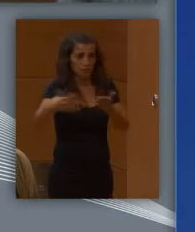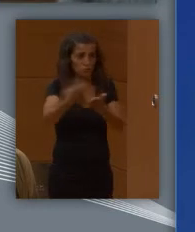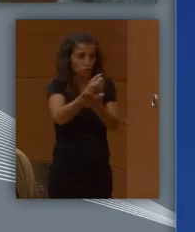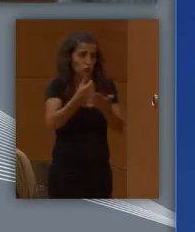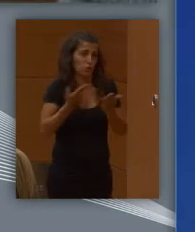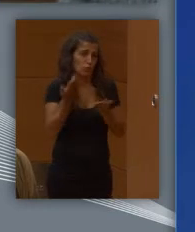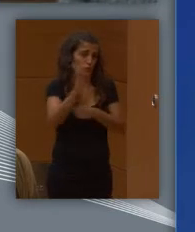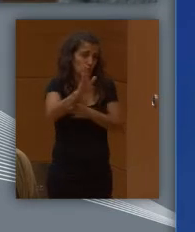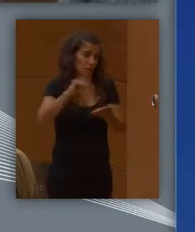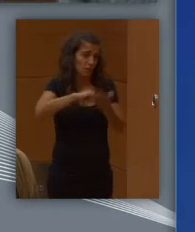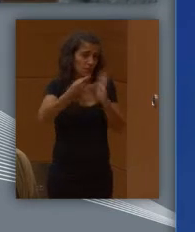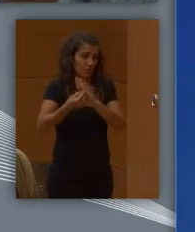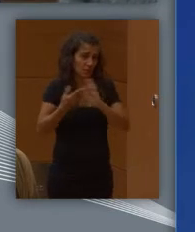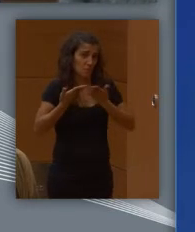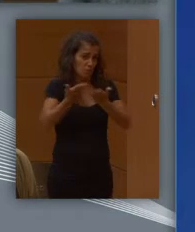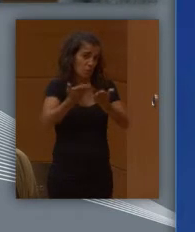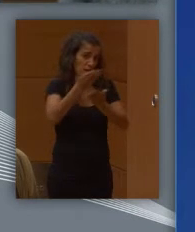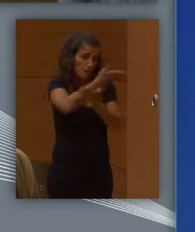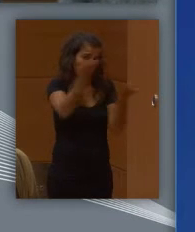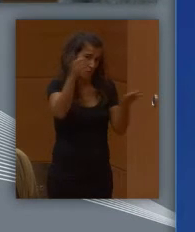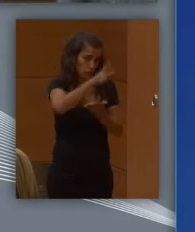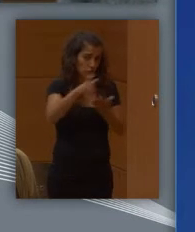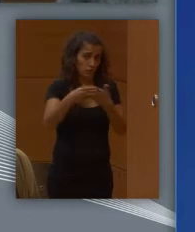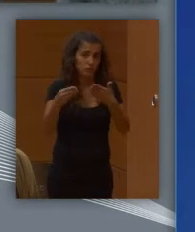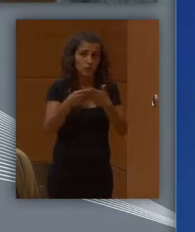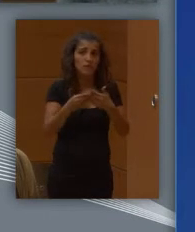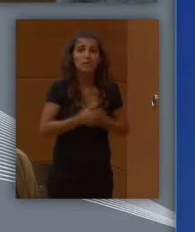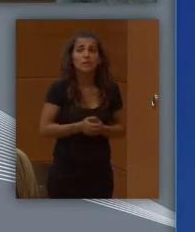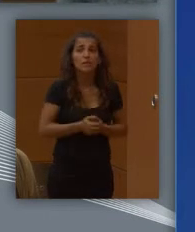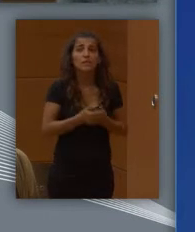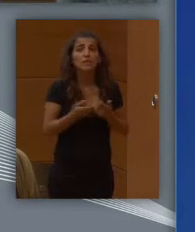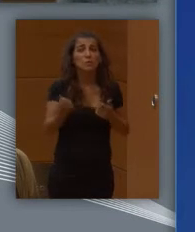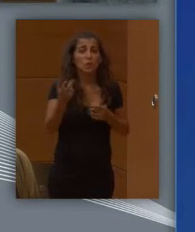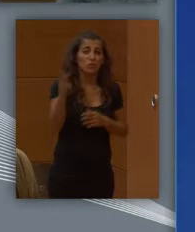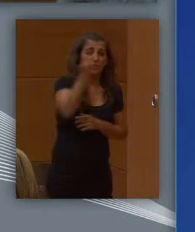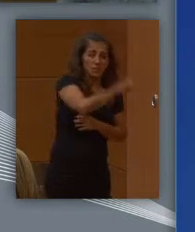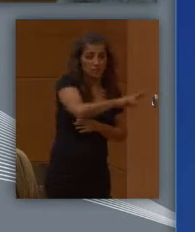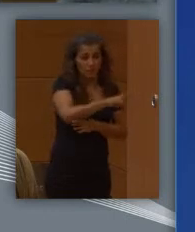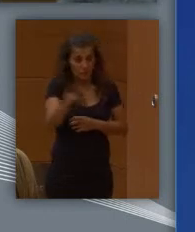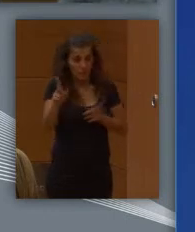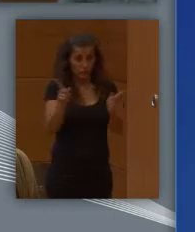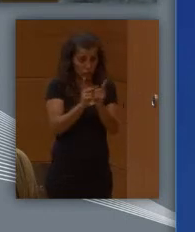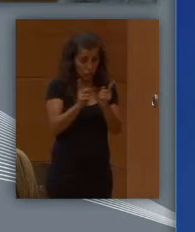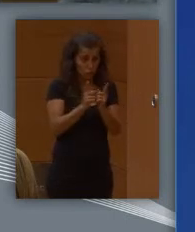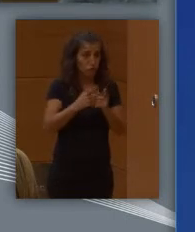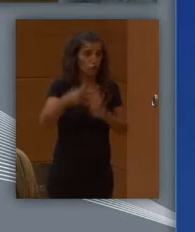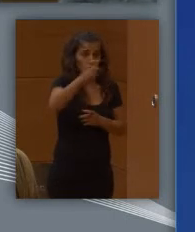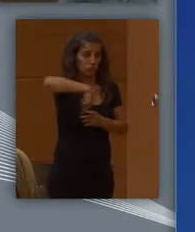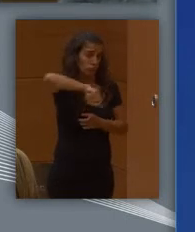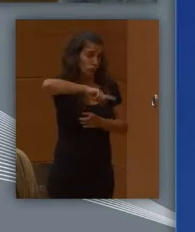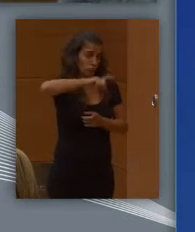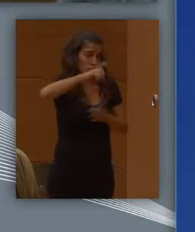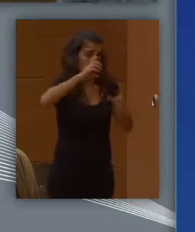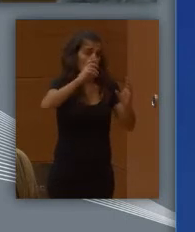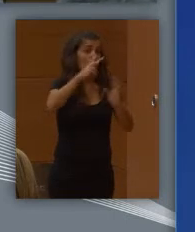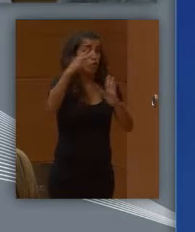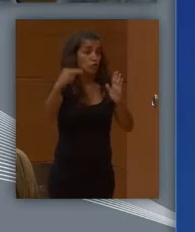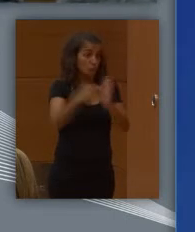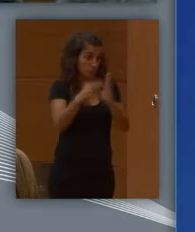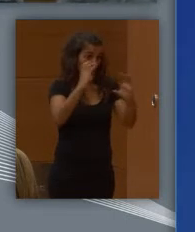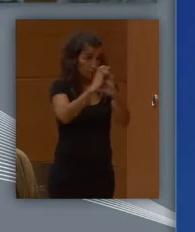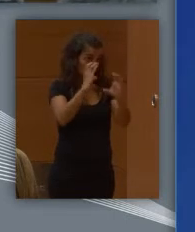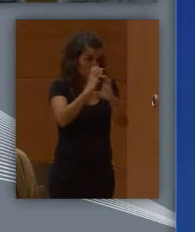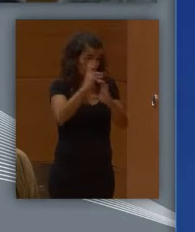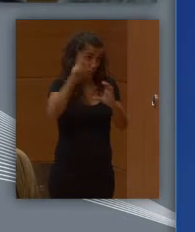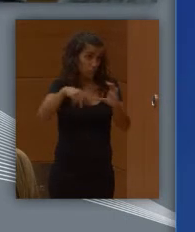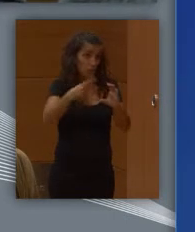a disposición de los clientes. Por ir repasando brevemente, toda la flota de la empresa, los 2.000 autobuses son de piso bajo